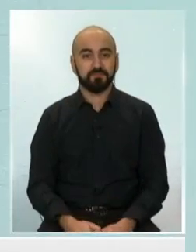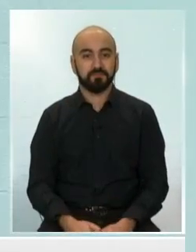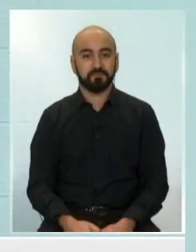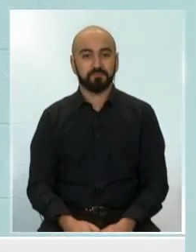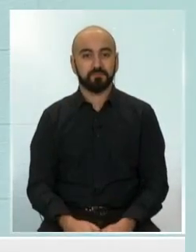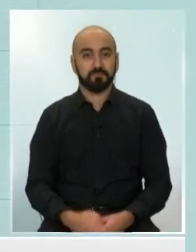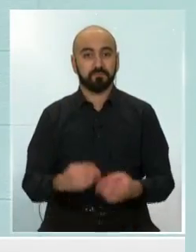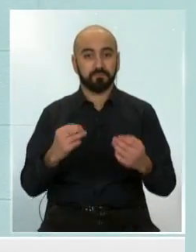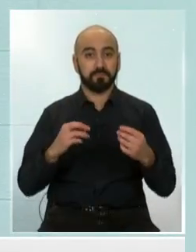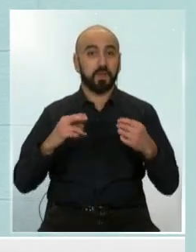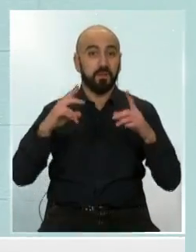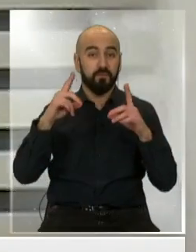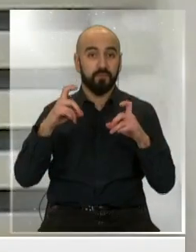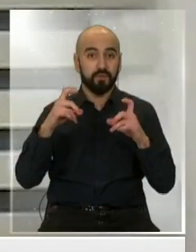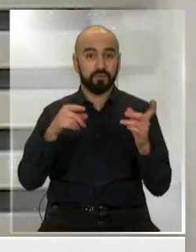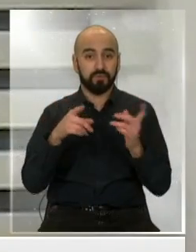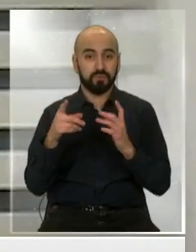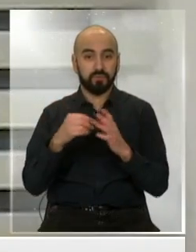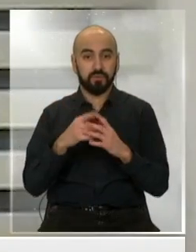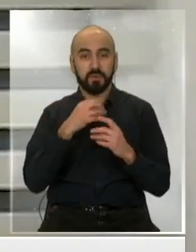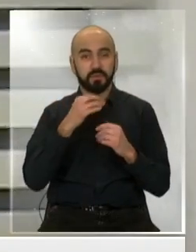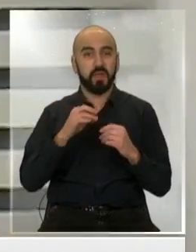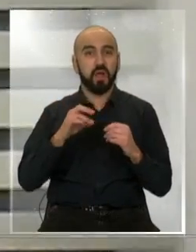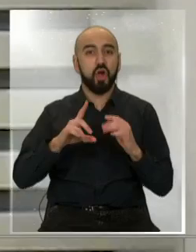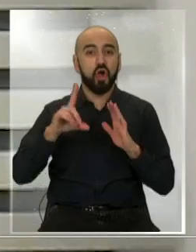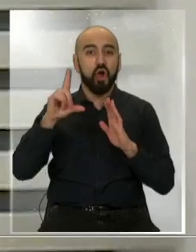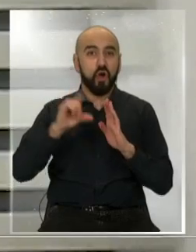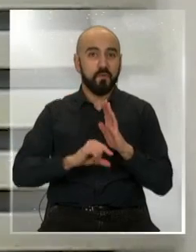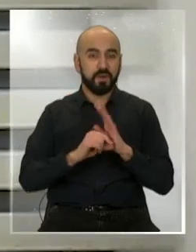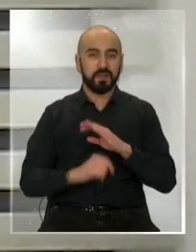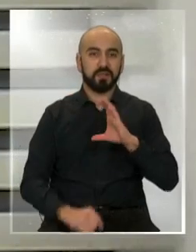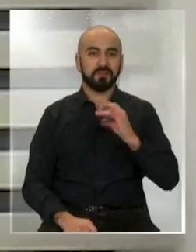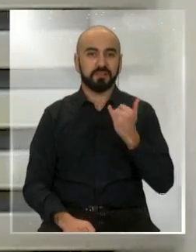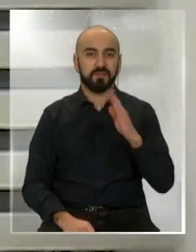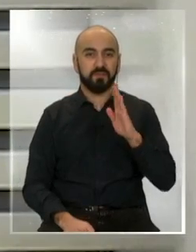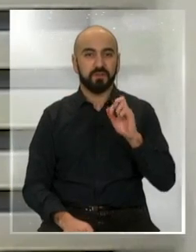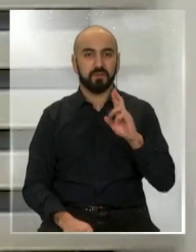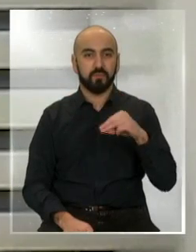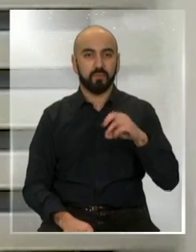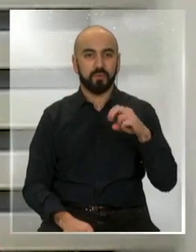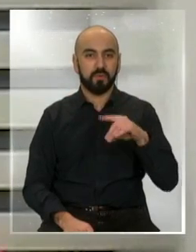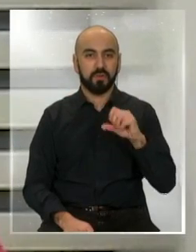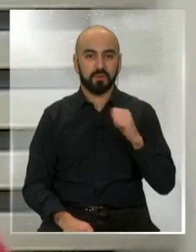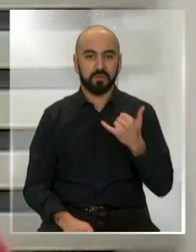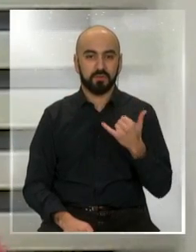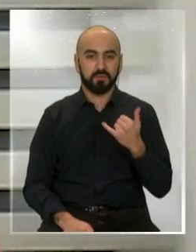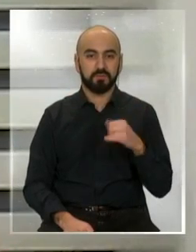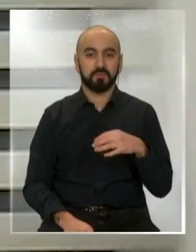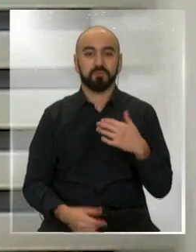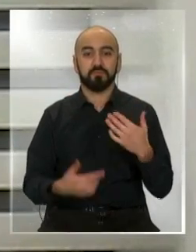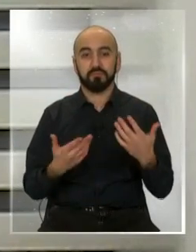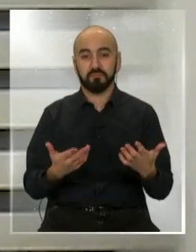Aparecía la foto y decía, hay ofertas Cybermonda y todo. Así que por lo mismo